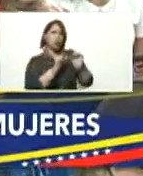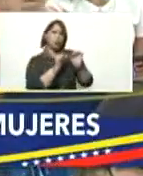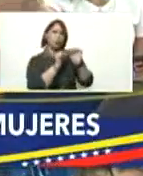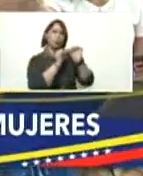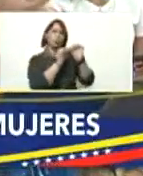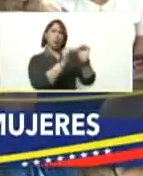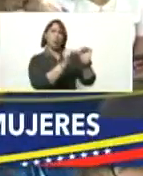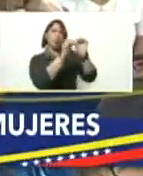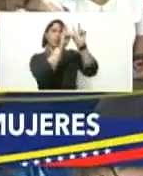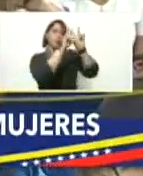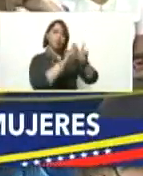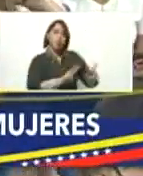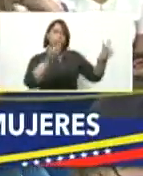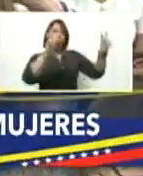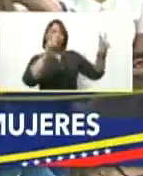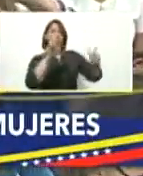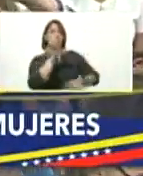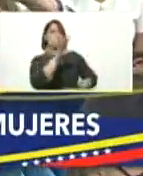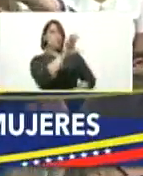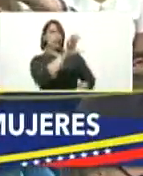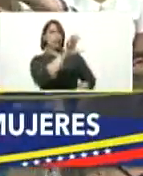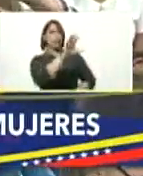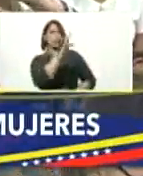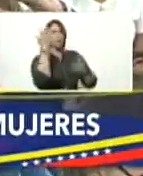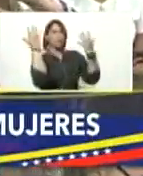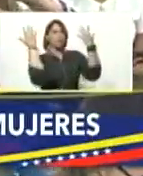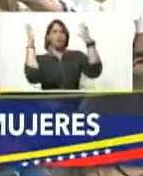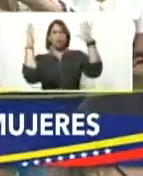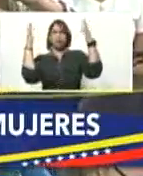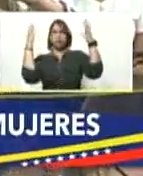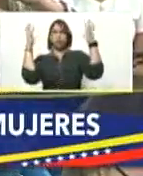la paz de la República.